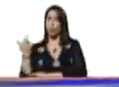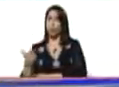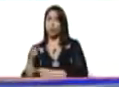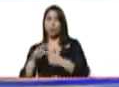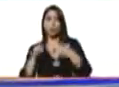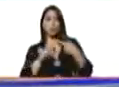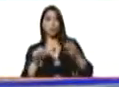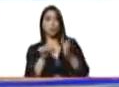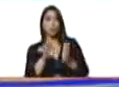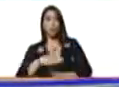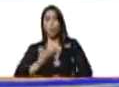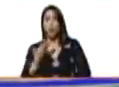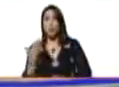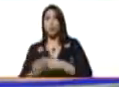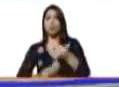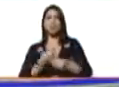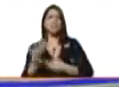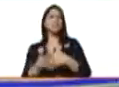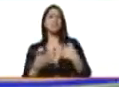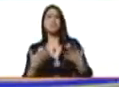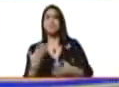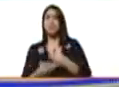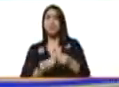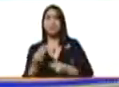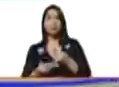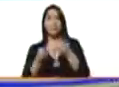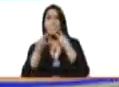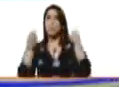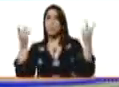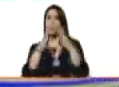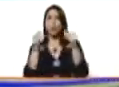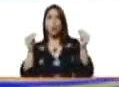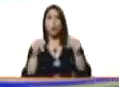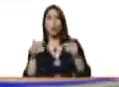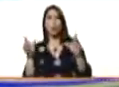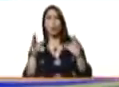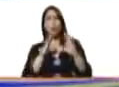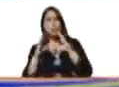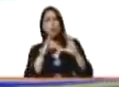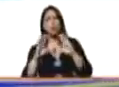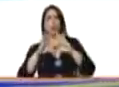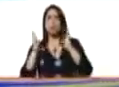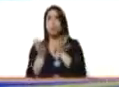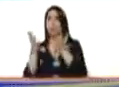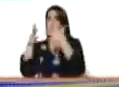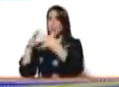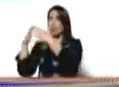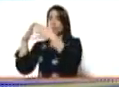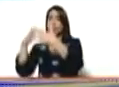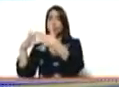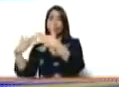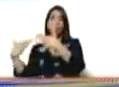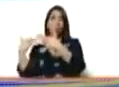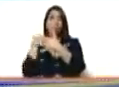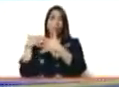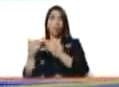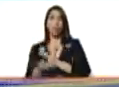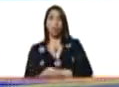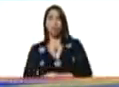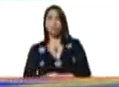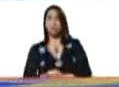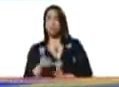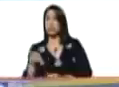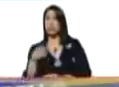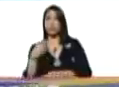donde podamos hacerlo. ¿Qué hacemos? ¿Lo publicamos en todos los medios del mundo para que Estados Unidos los presione? Hacerlo sería un